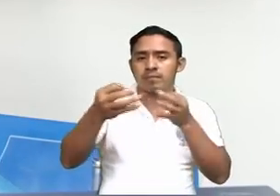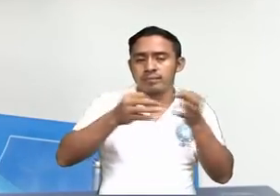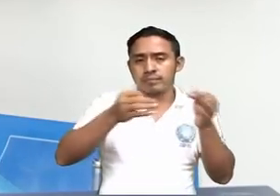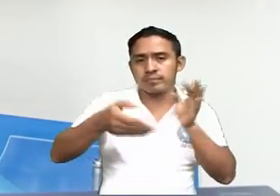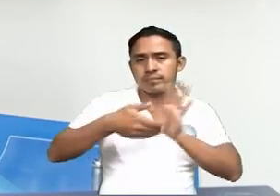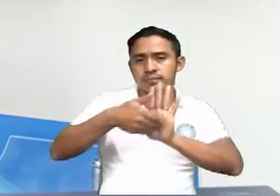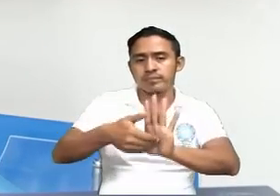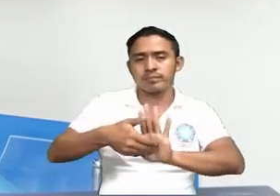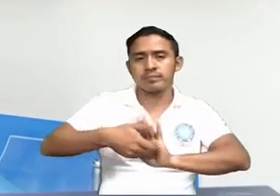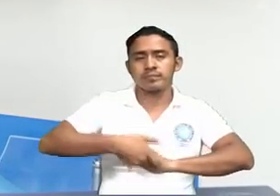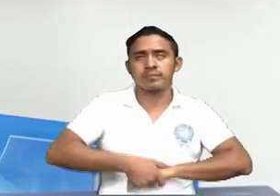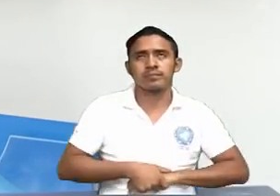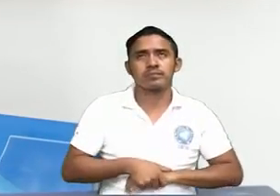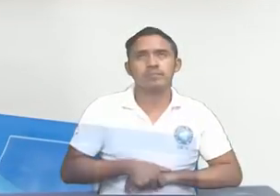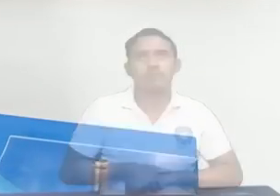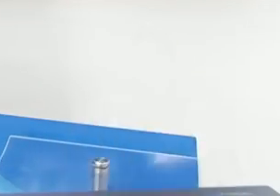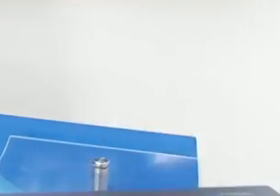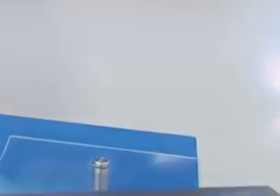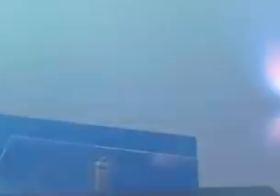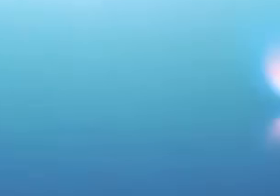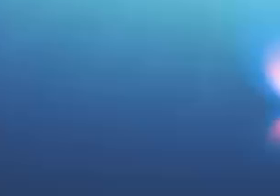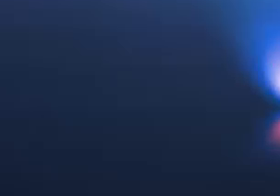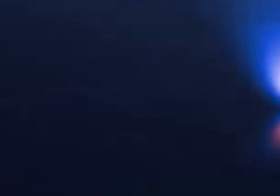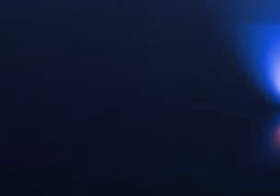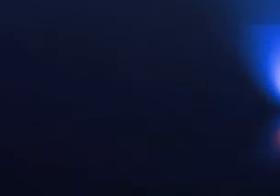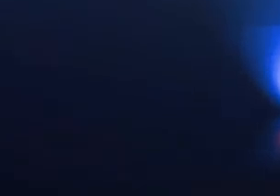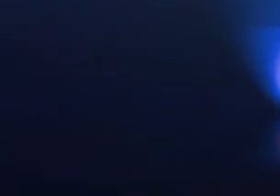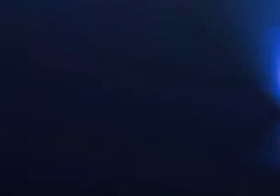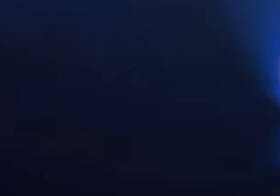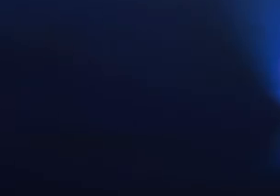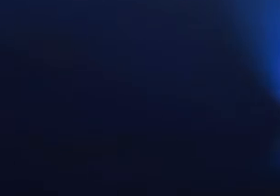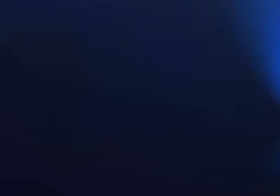esta importante información.